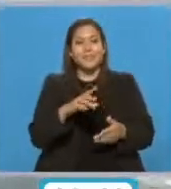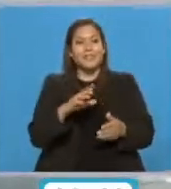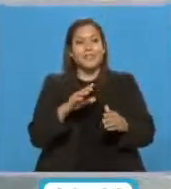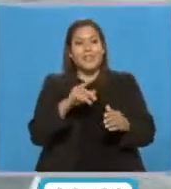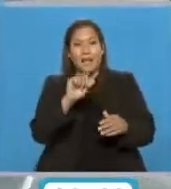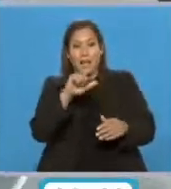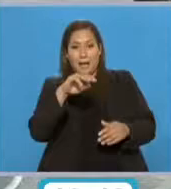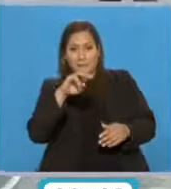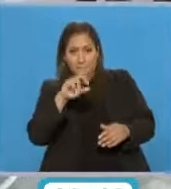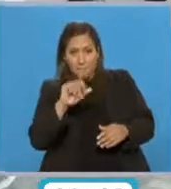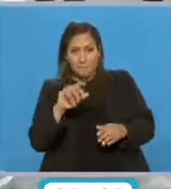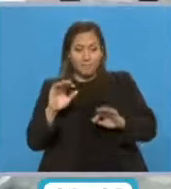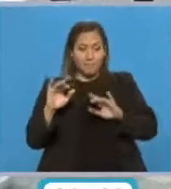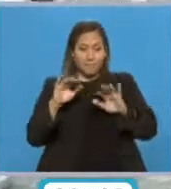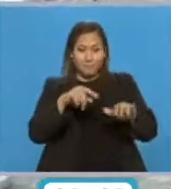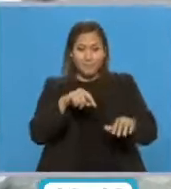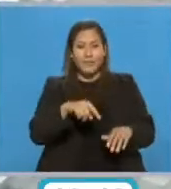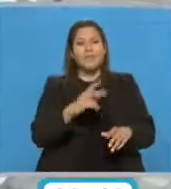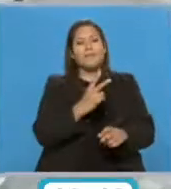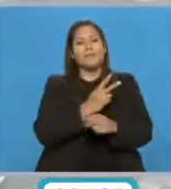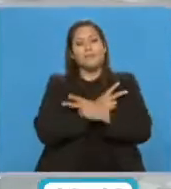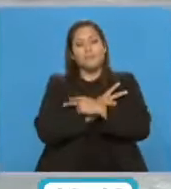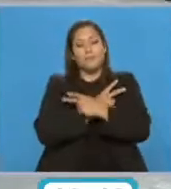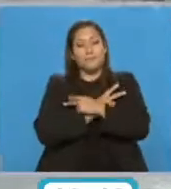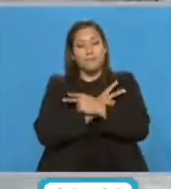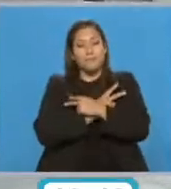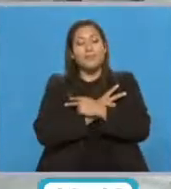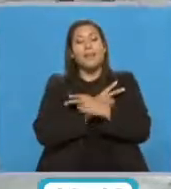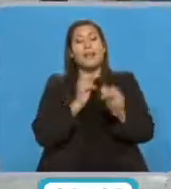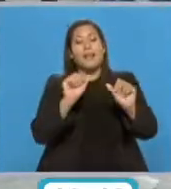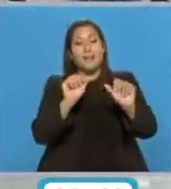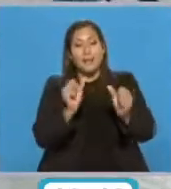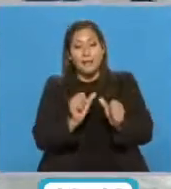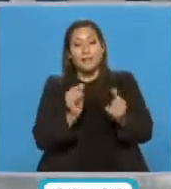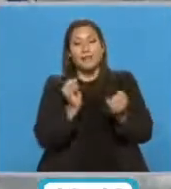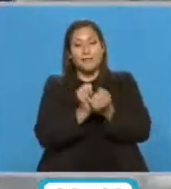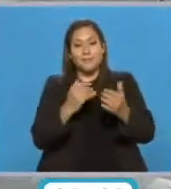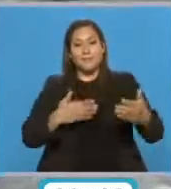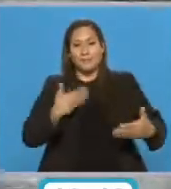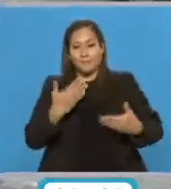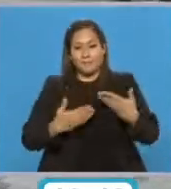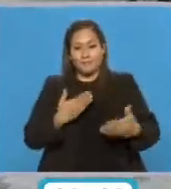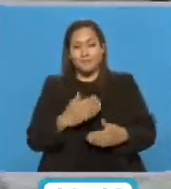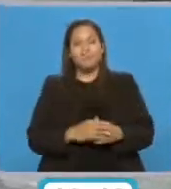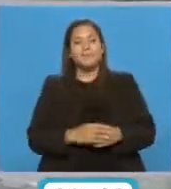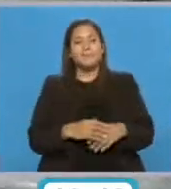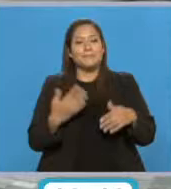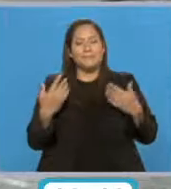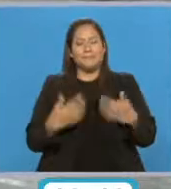de la Alameda, es vacación, arte y diversión.